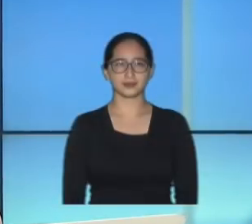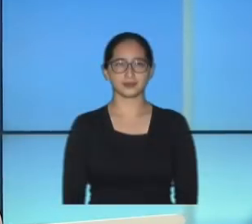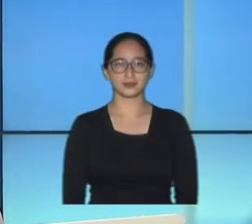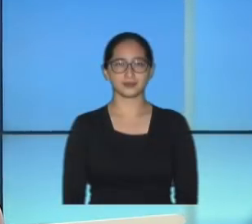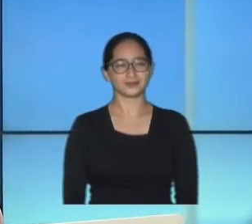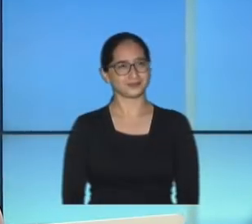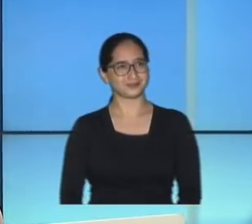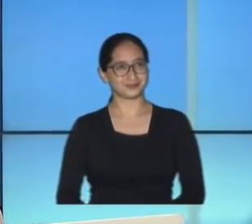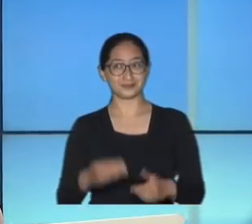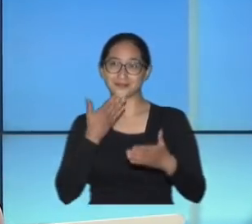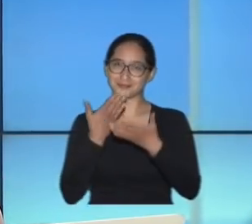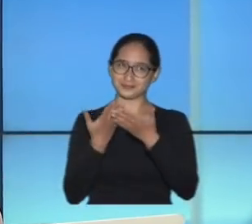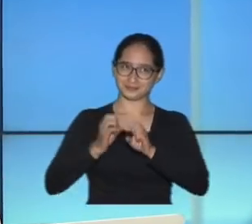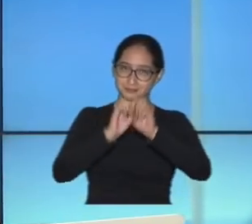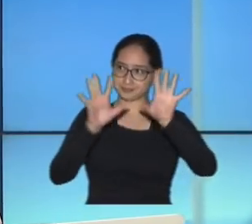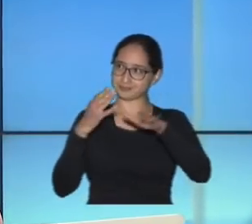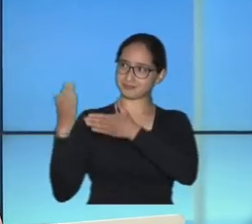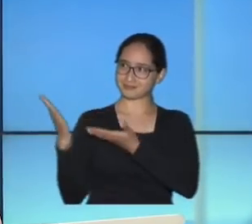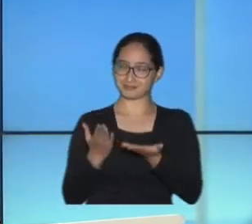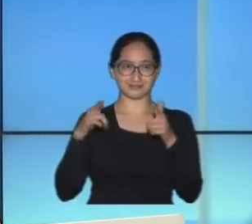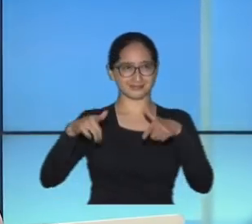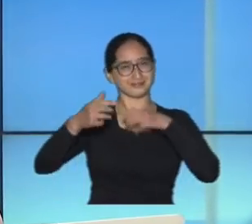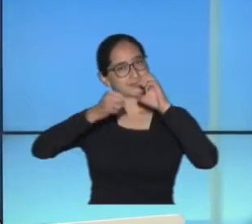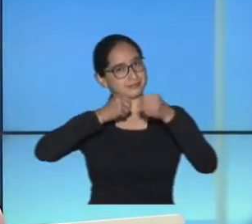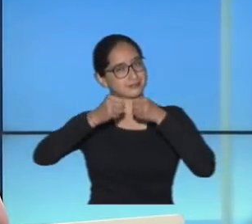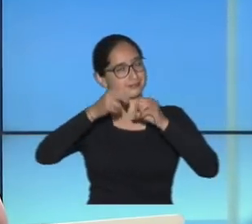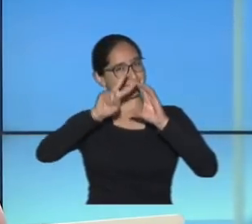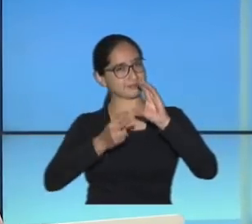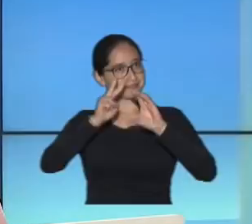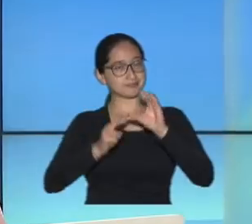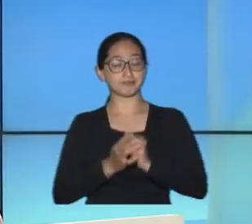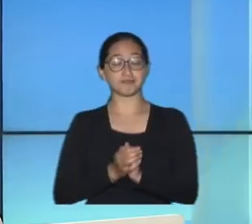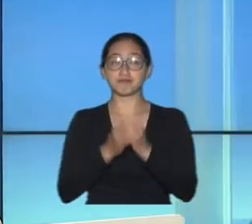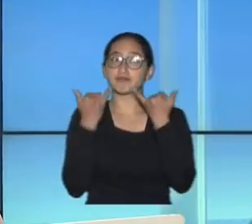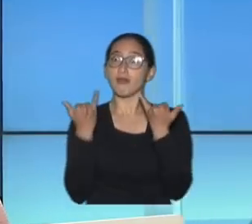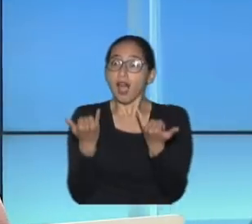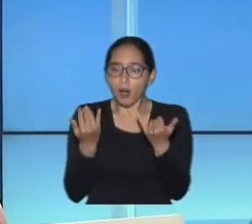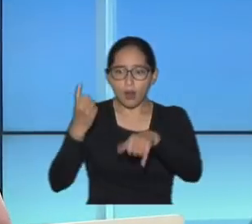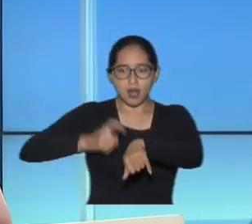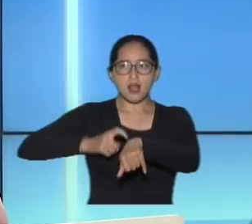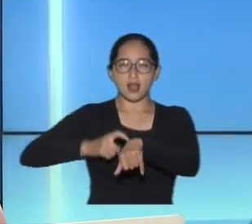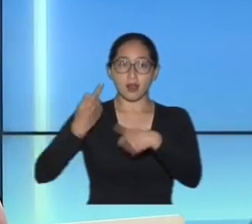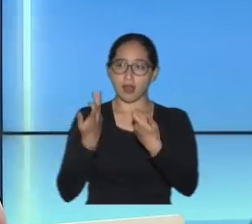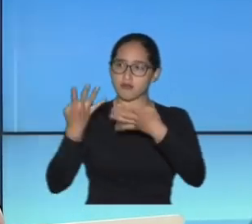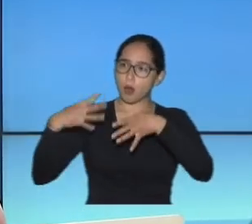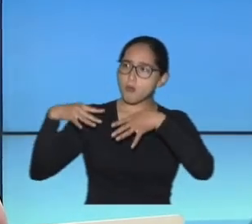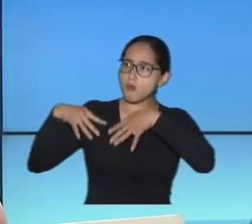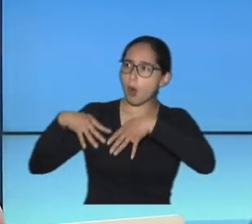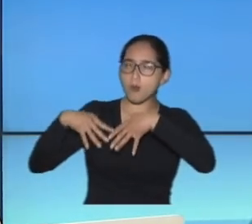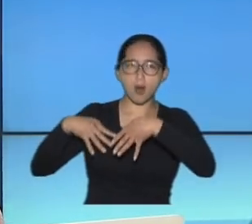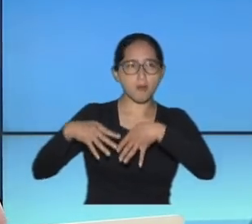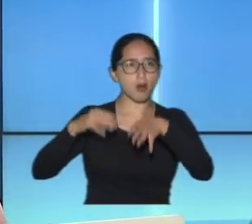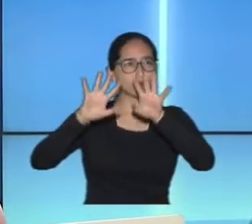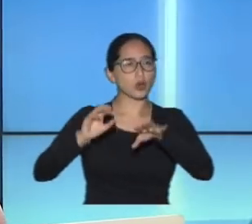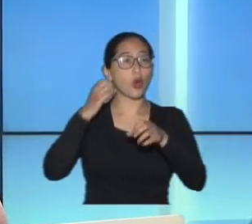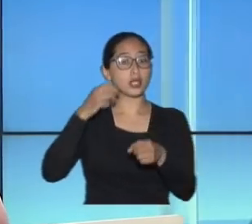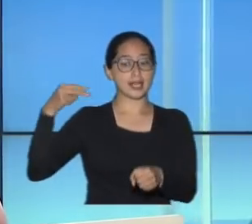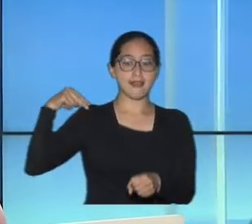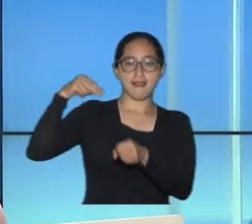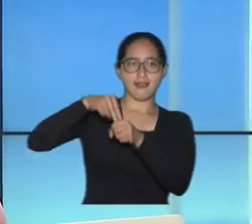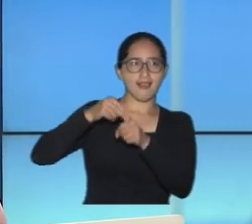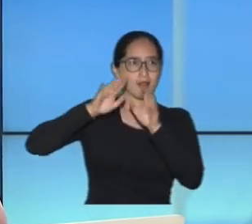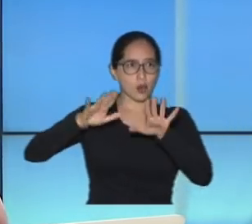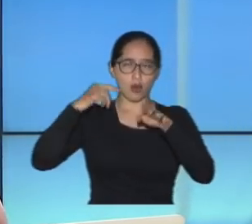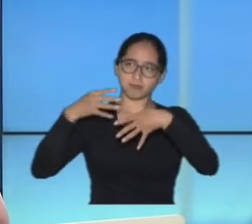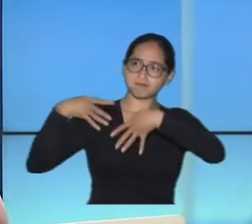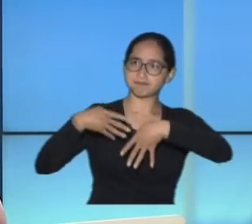Hola, muy buenos días. Bienvenidos a Noticentro 1 CMI. Avanza a esta hora la minga social indígena en las calles de Bogotá, que